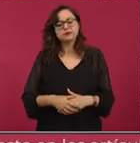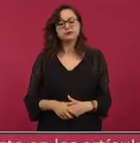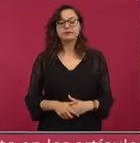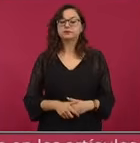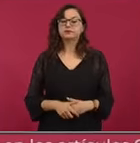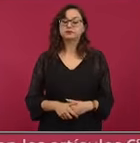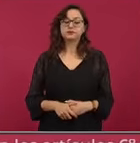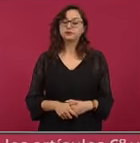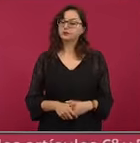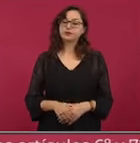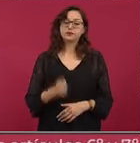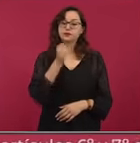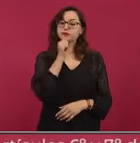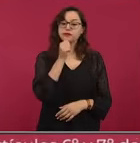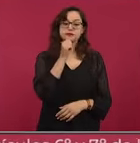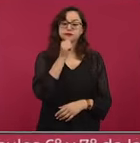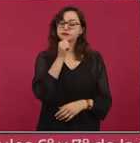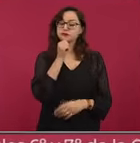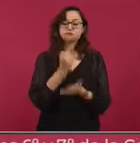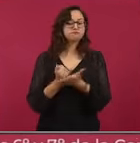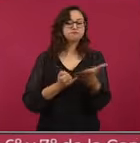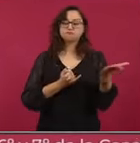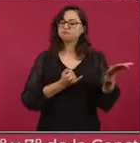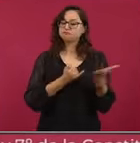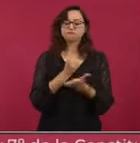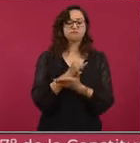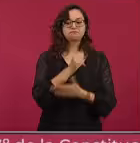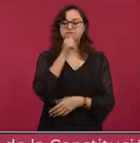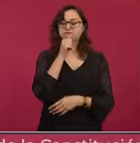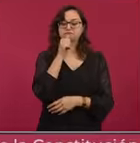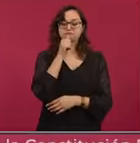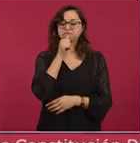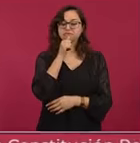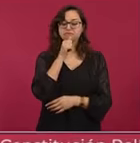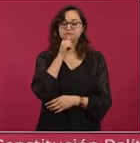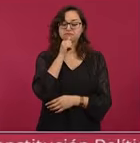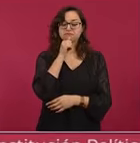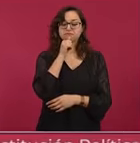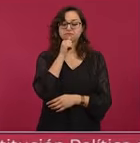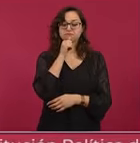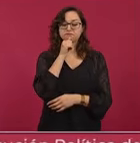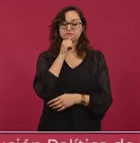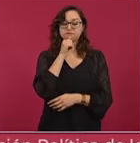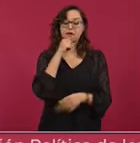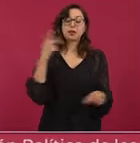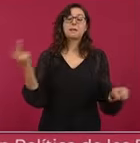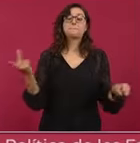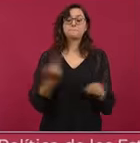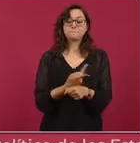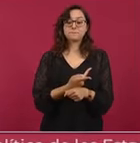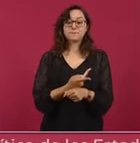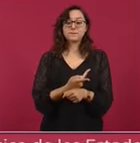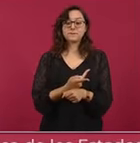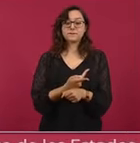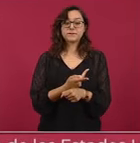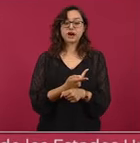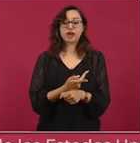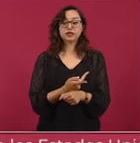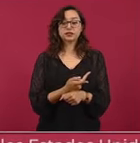generalizado, no se ha tomado esa decisión. Lo cierto es que la mayoría de